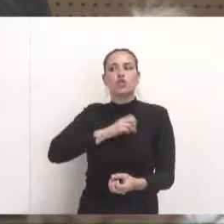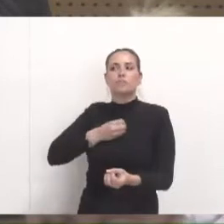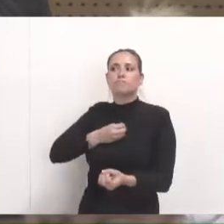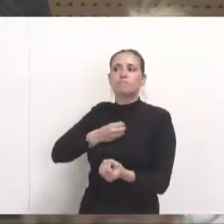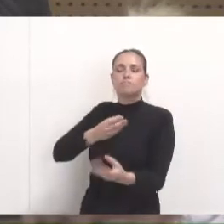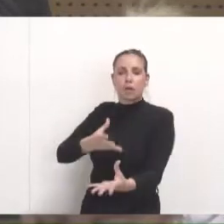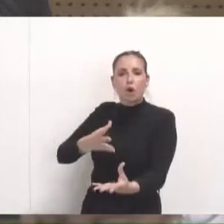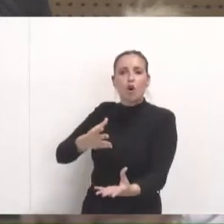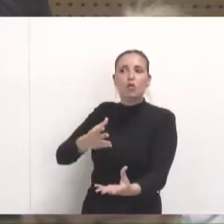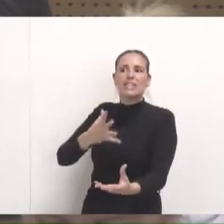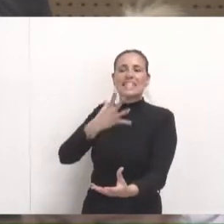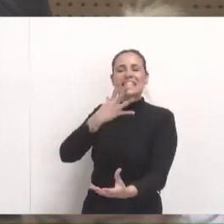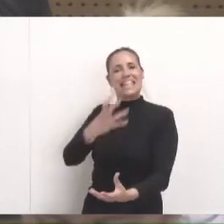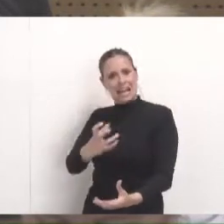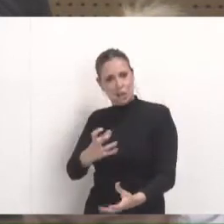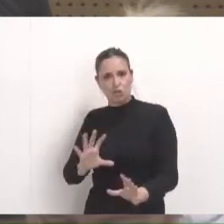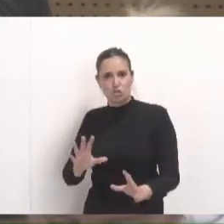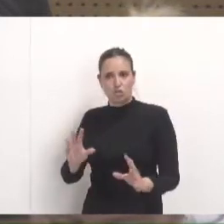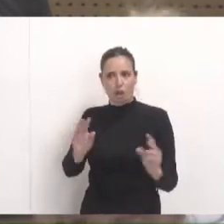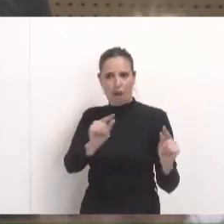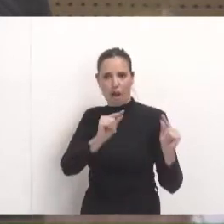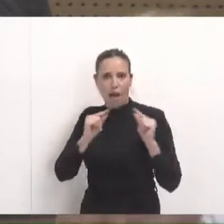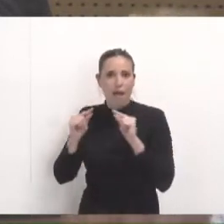y, desde luego, nuestra vocación es llegar